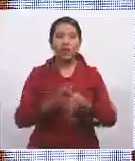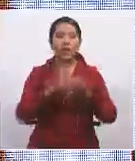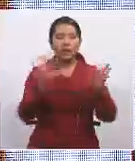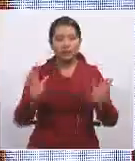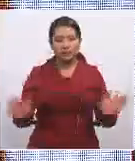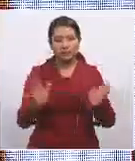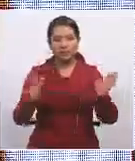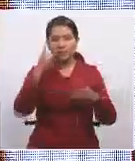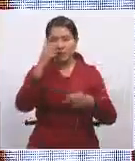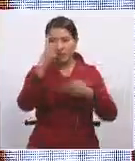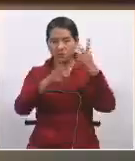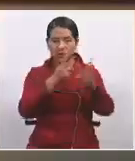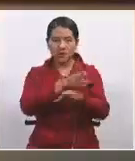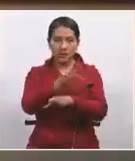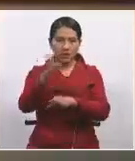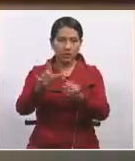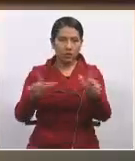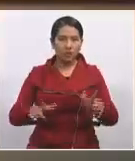de destinos.